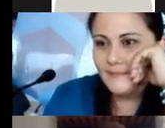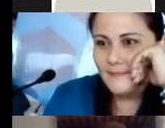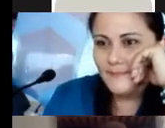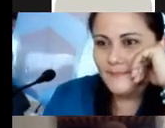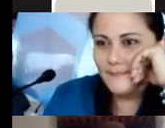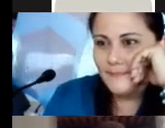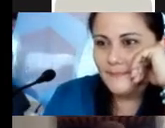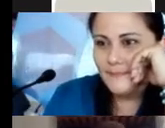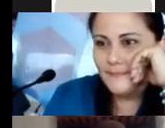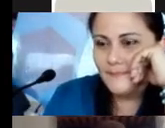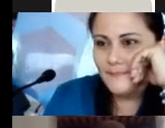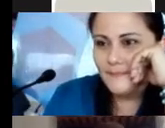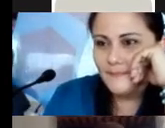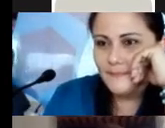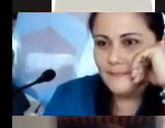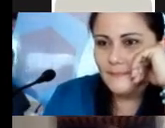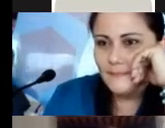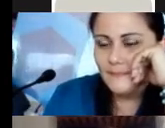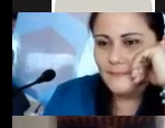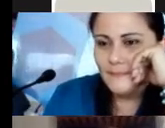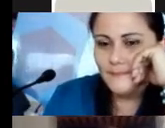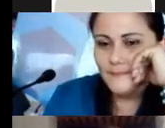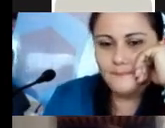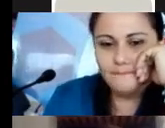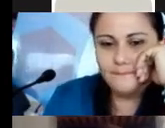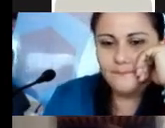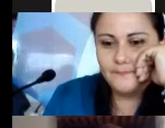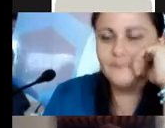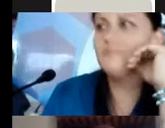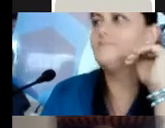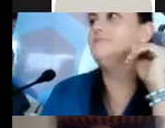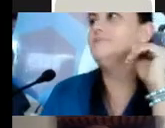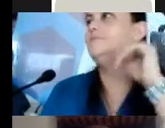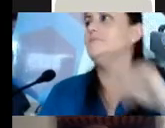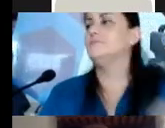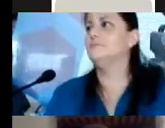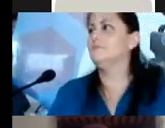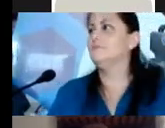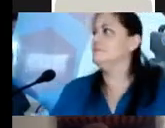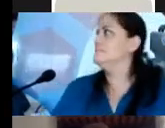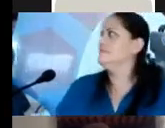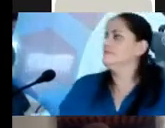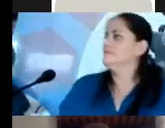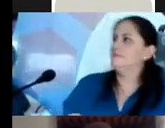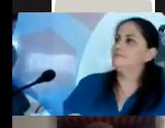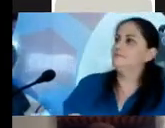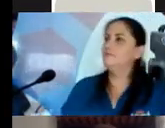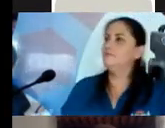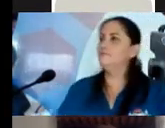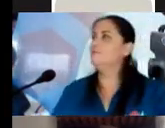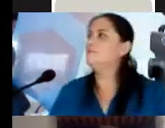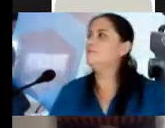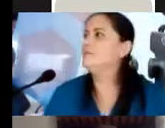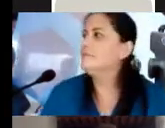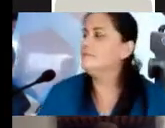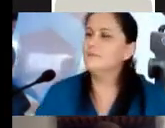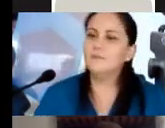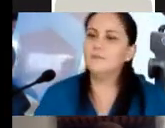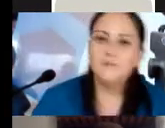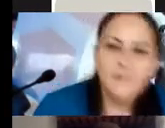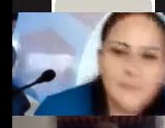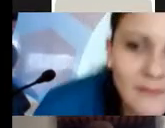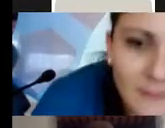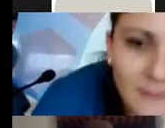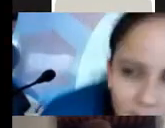se deforma con el tiempo, ¿ok? Y prácticamente son de muy alta calidad, son